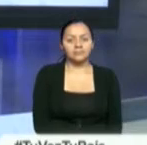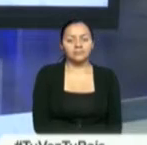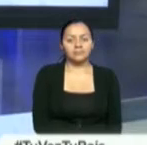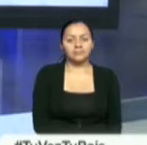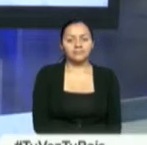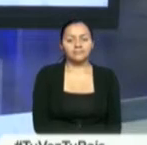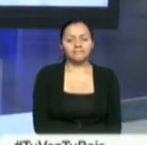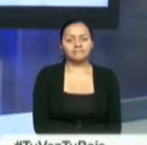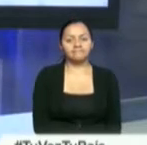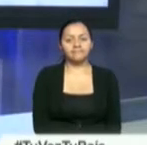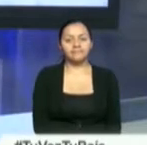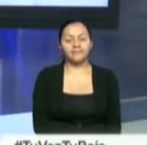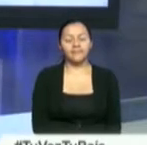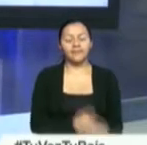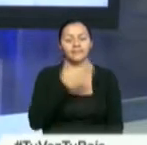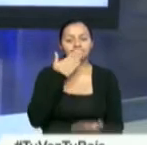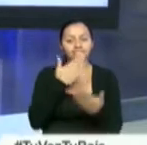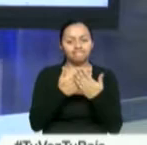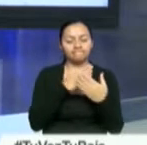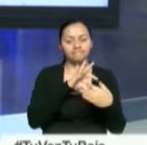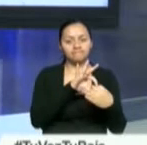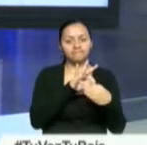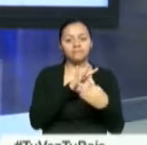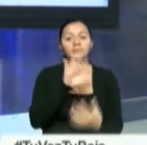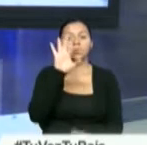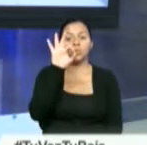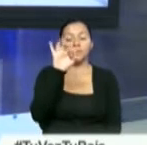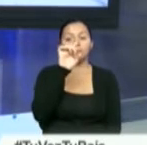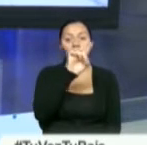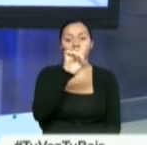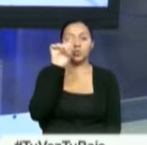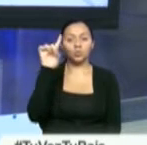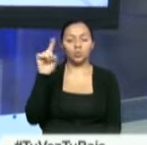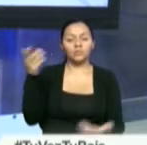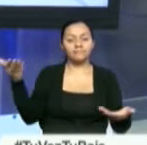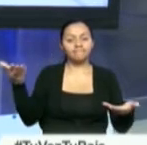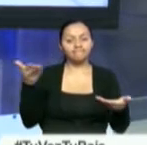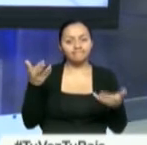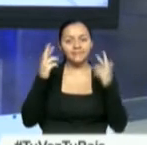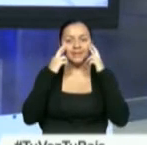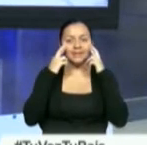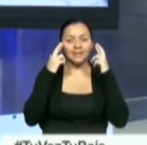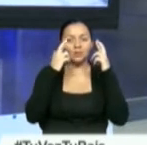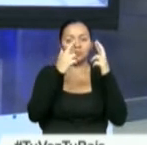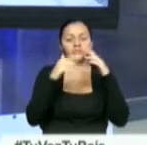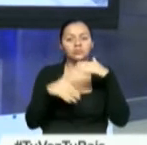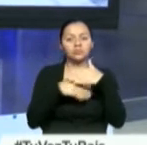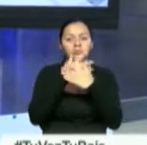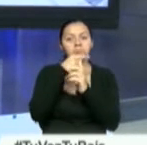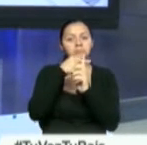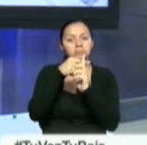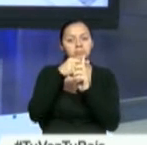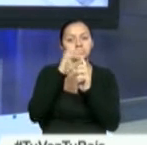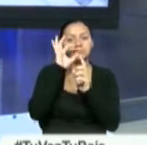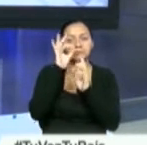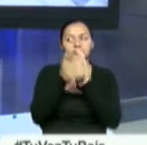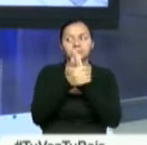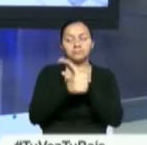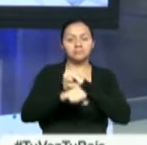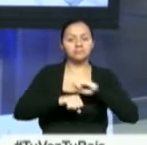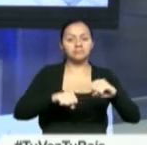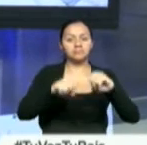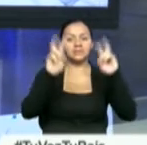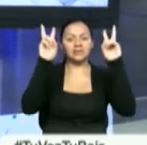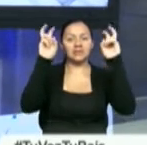gracias víctor el servicio integrado en 1911 recibe un nuevo reconocimiento por su óptima capacidad de gestión ante